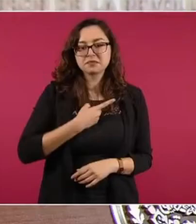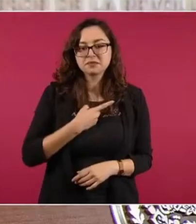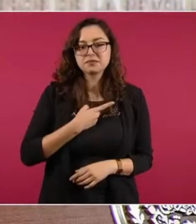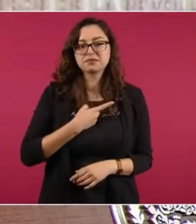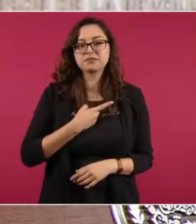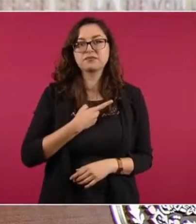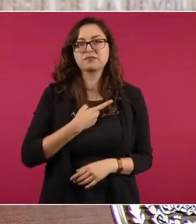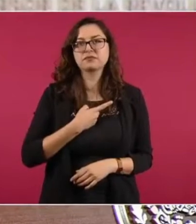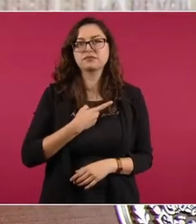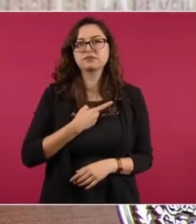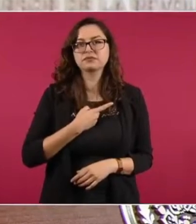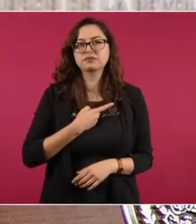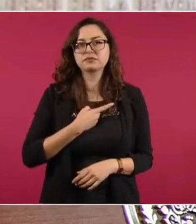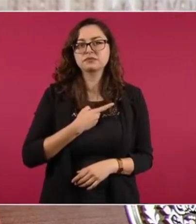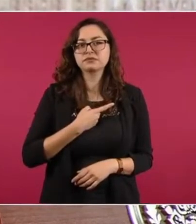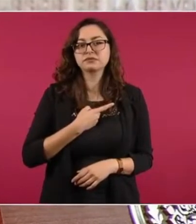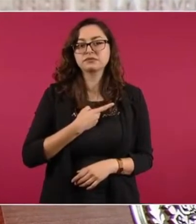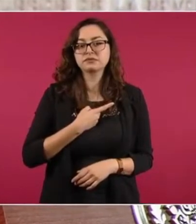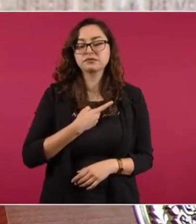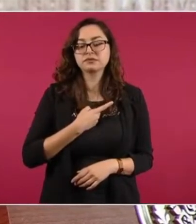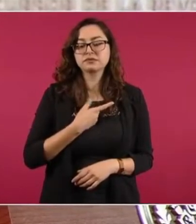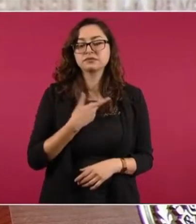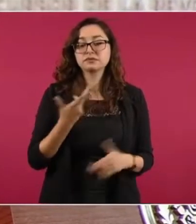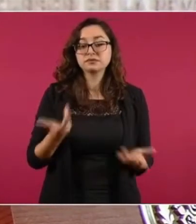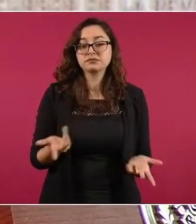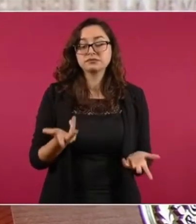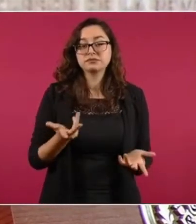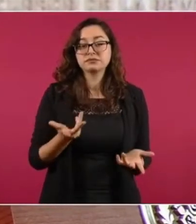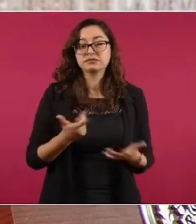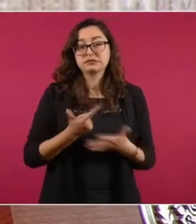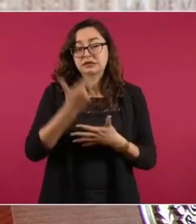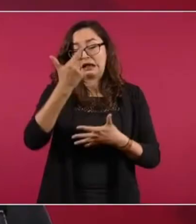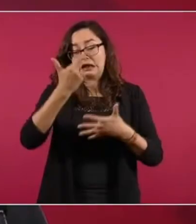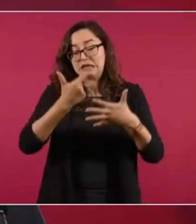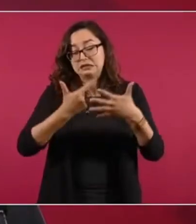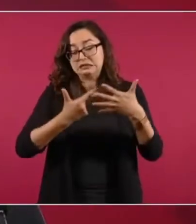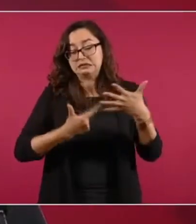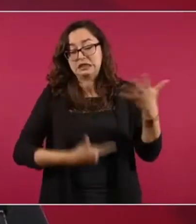habían como 1000 aspirantes